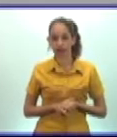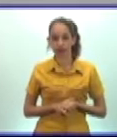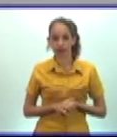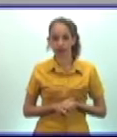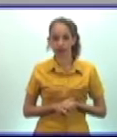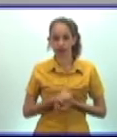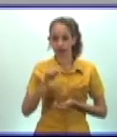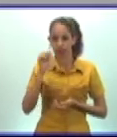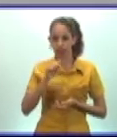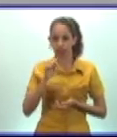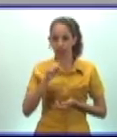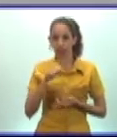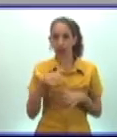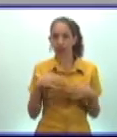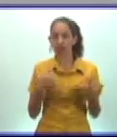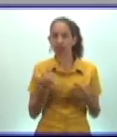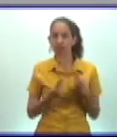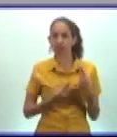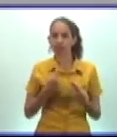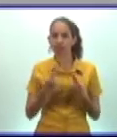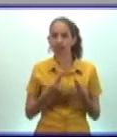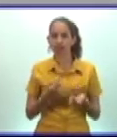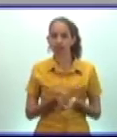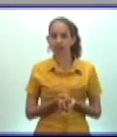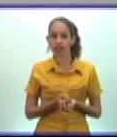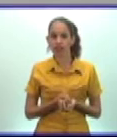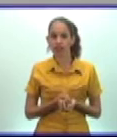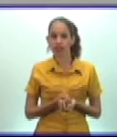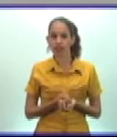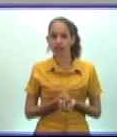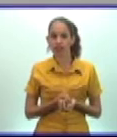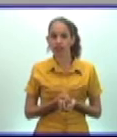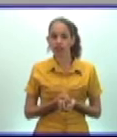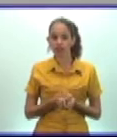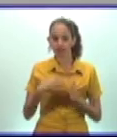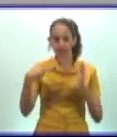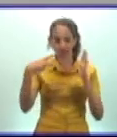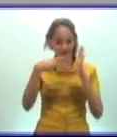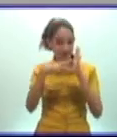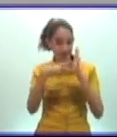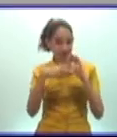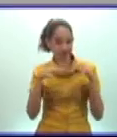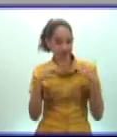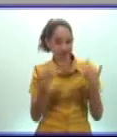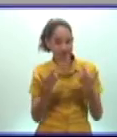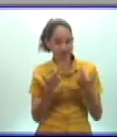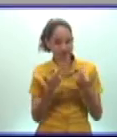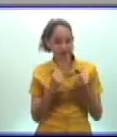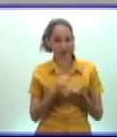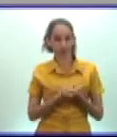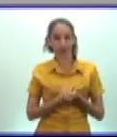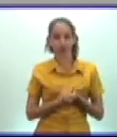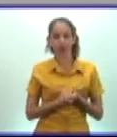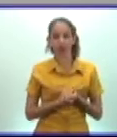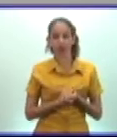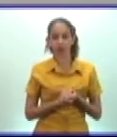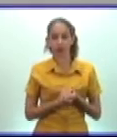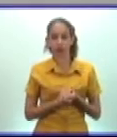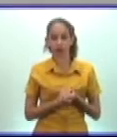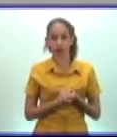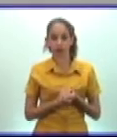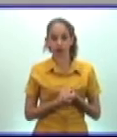hacer el cociente. El cociente está dado por el numerador, una suma